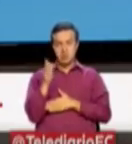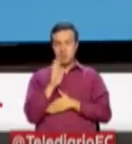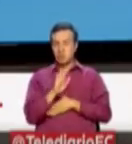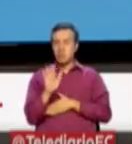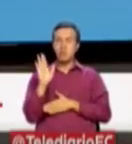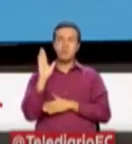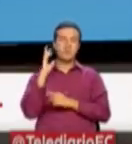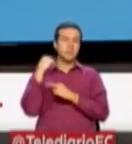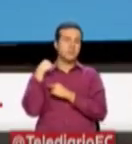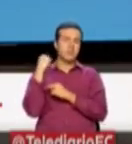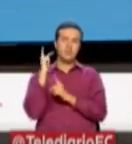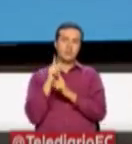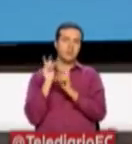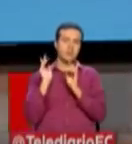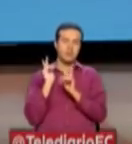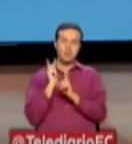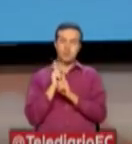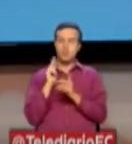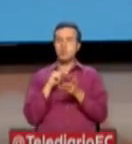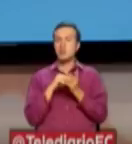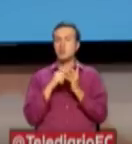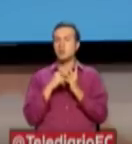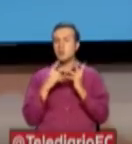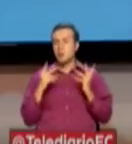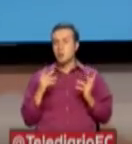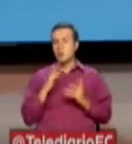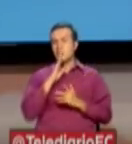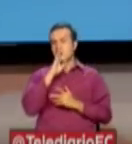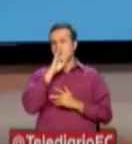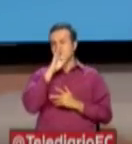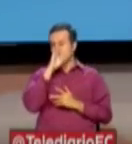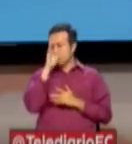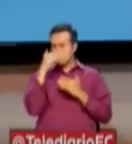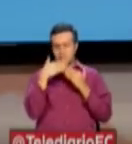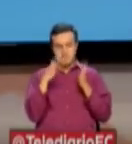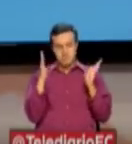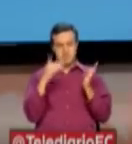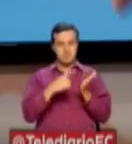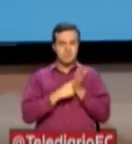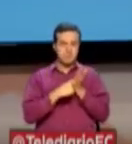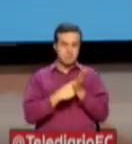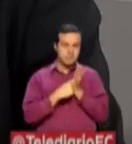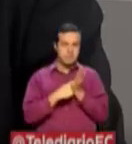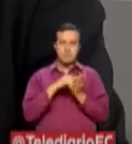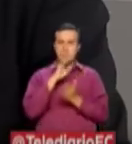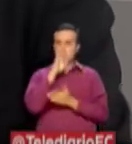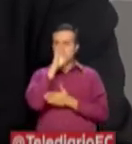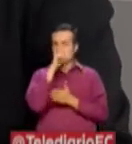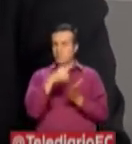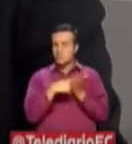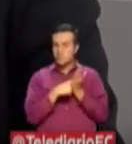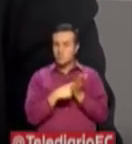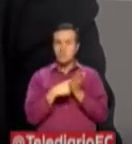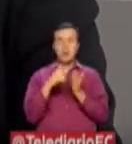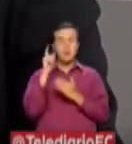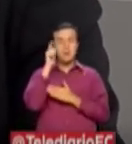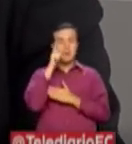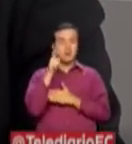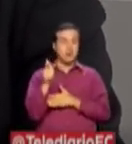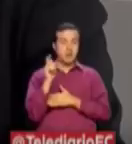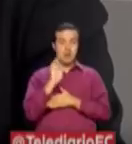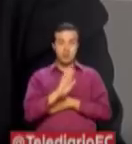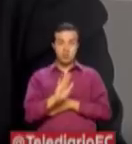actuar con responsabilidad nacional que implica eso siempre abiertos al debate ahora el canadiense carl dejan su